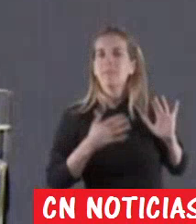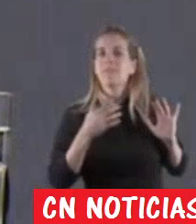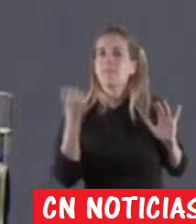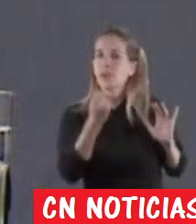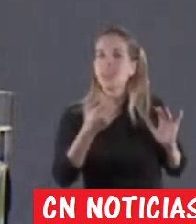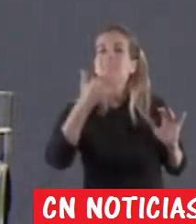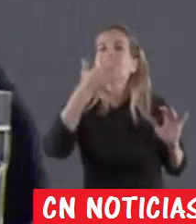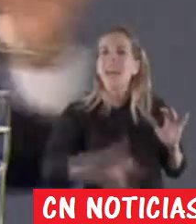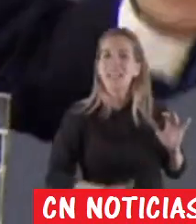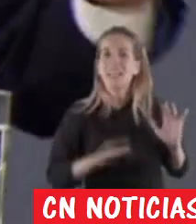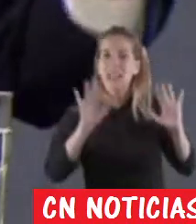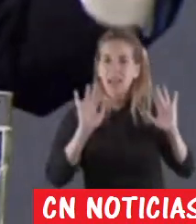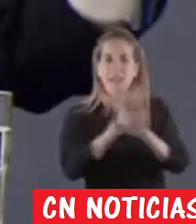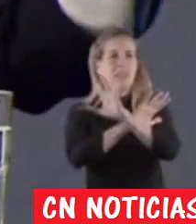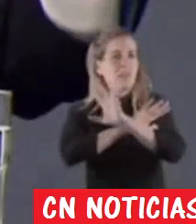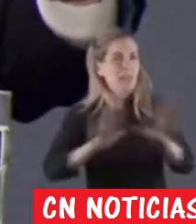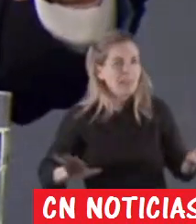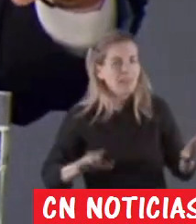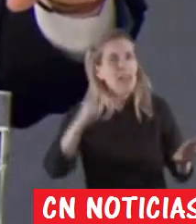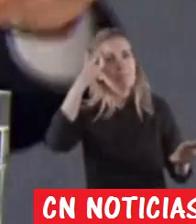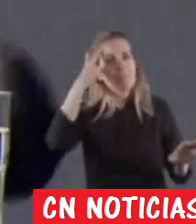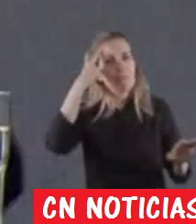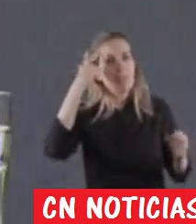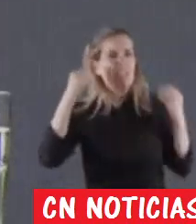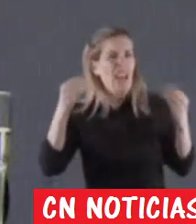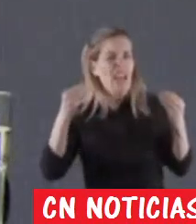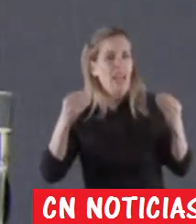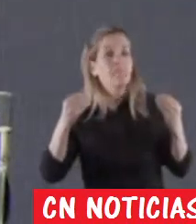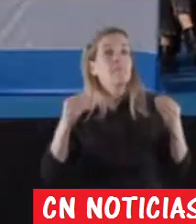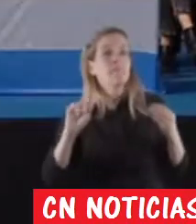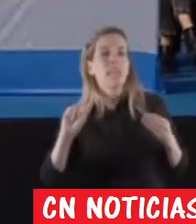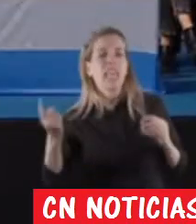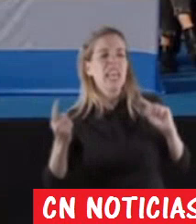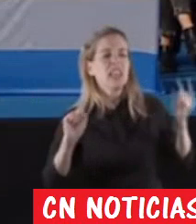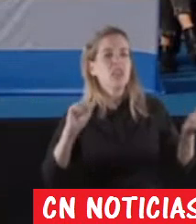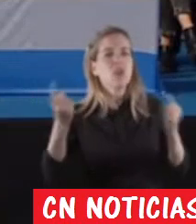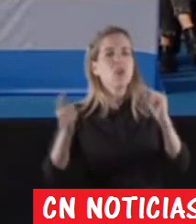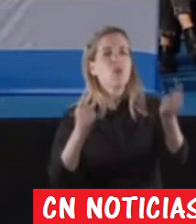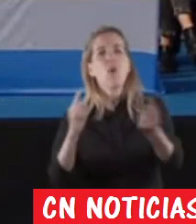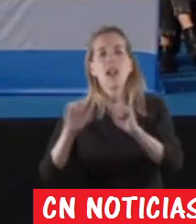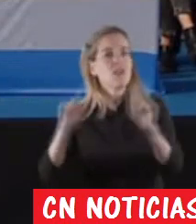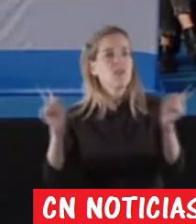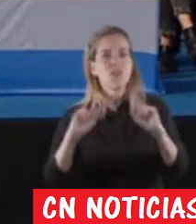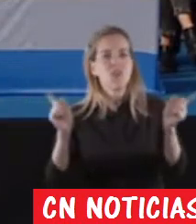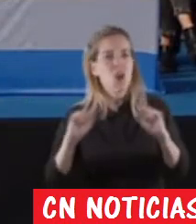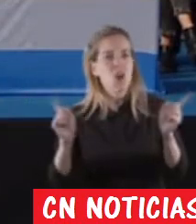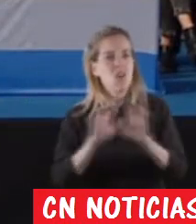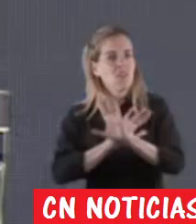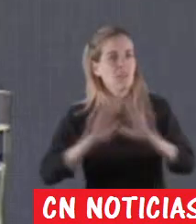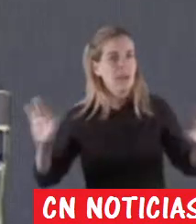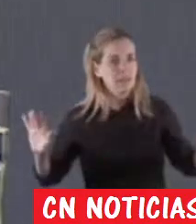todas. Rompamos esa lógica del individualismo del que hablaba Matías.